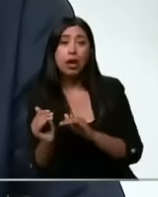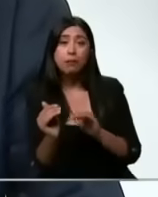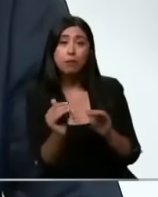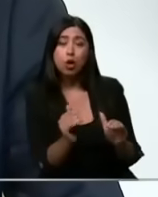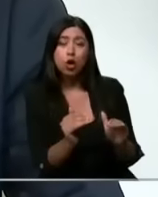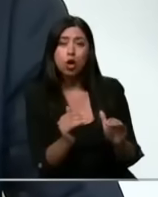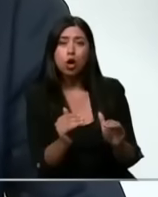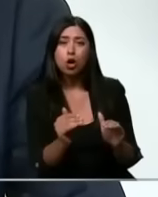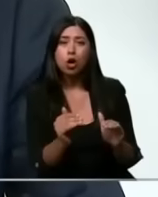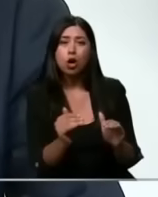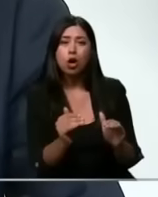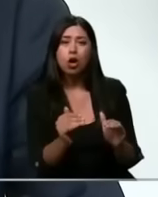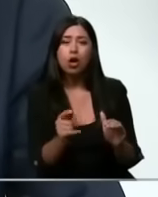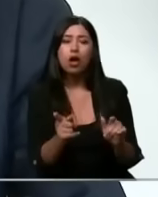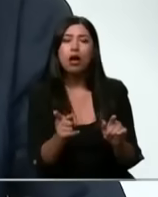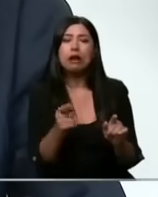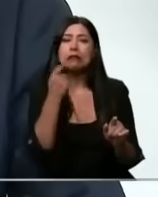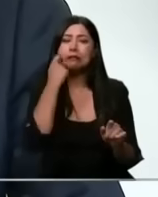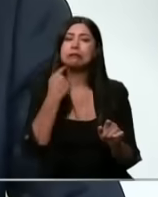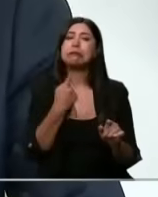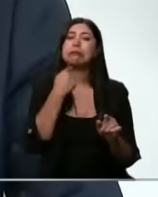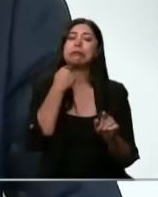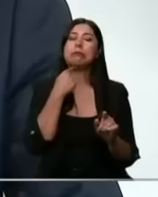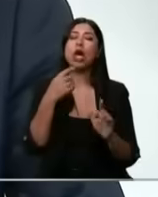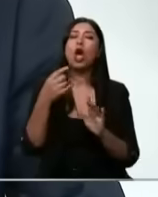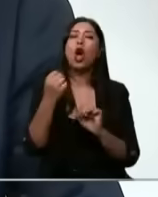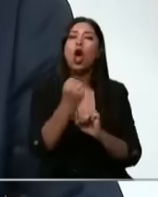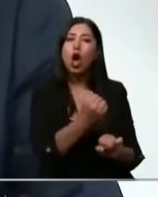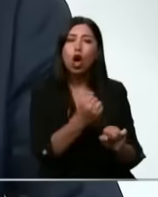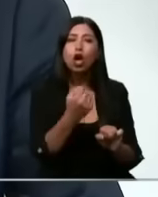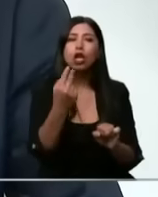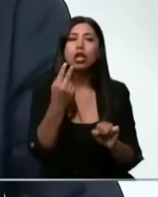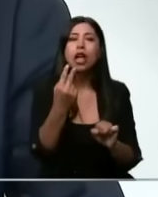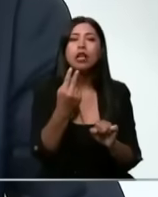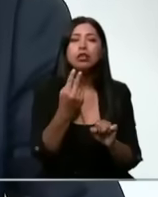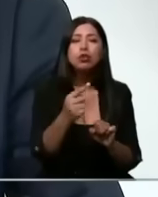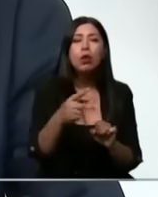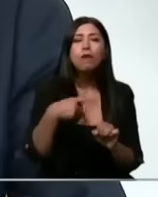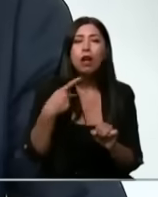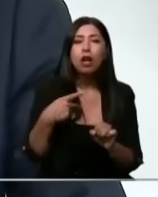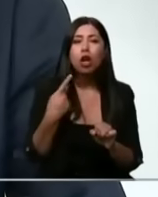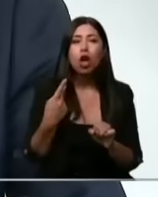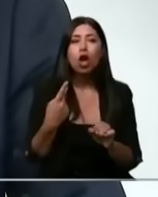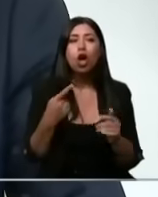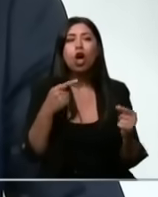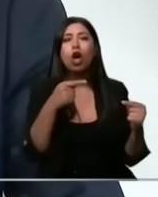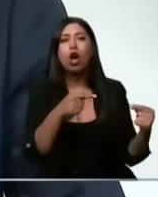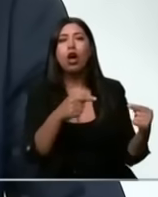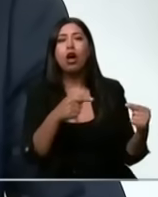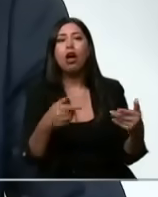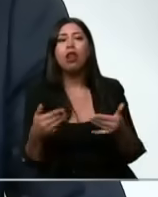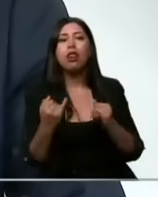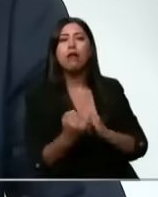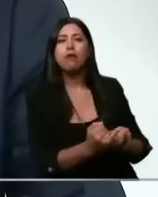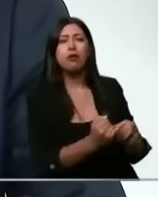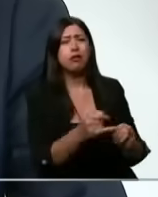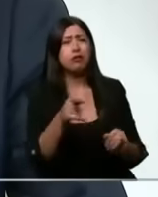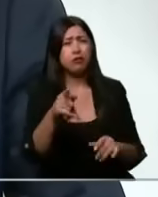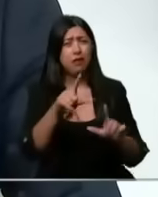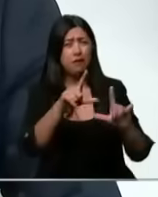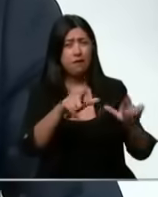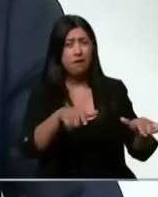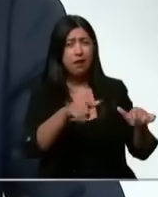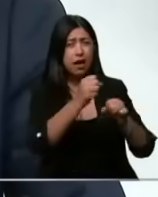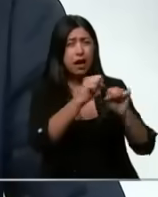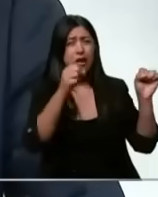esté atorneando al revés, en definitiva, ¿no? Esté entregando la información a la contraparte. Esto para la Fiscalía es inadmisible,